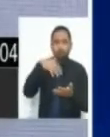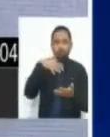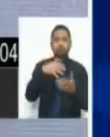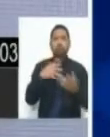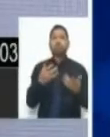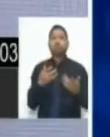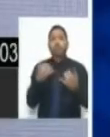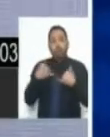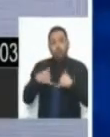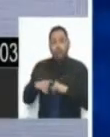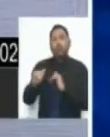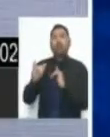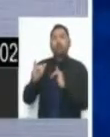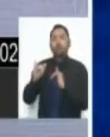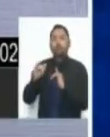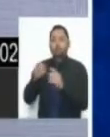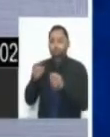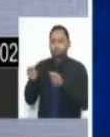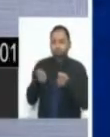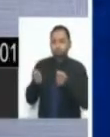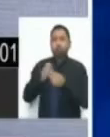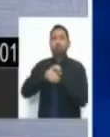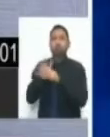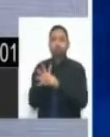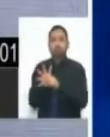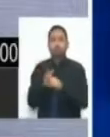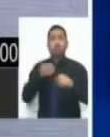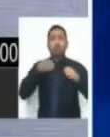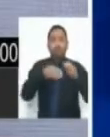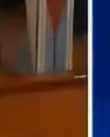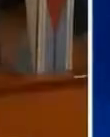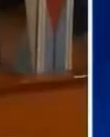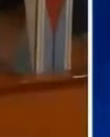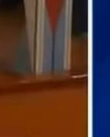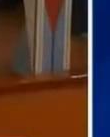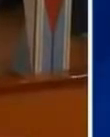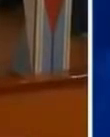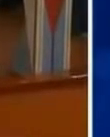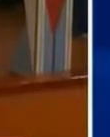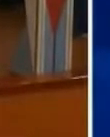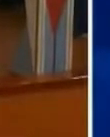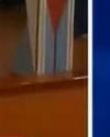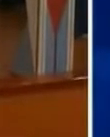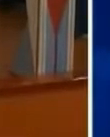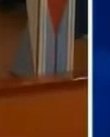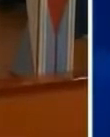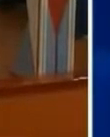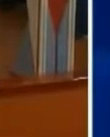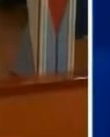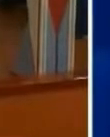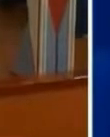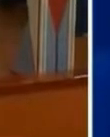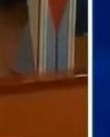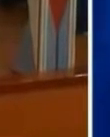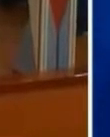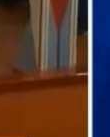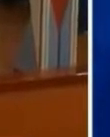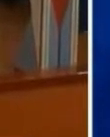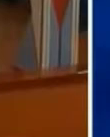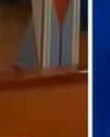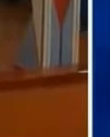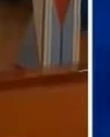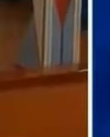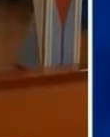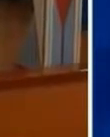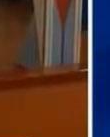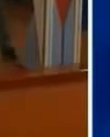Tirapiedras quería aplicar el programa, el plan de gobierno de Cerrón. Entonces, ¿por qué Keiko Fujimori, de una manera,